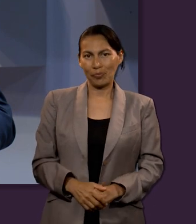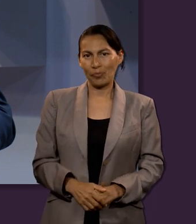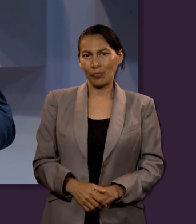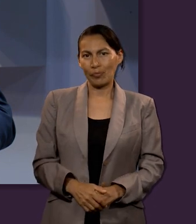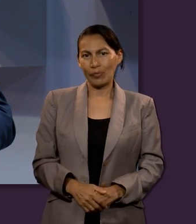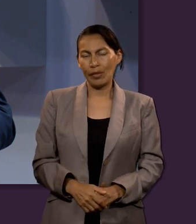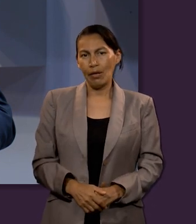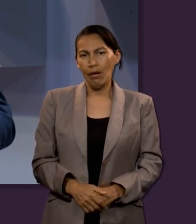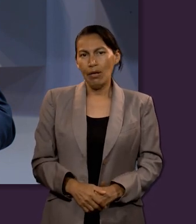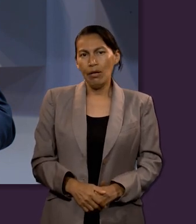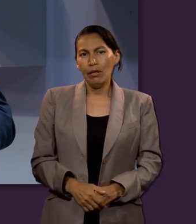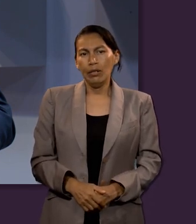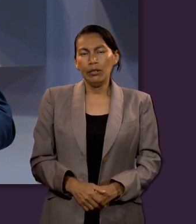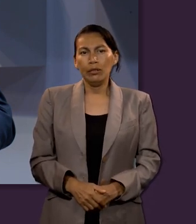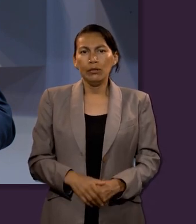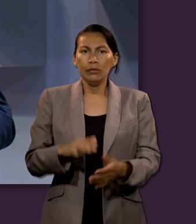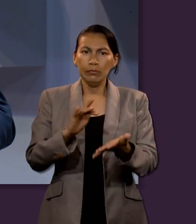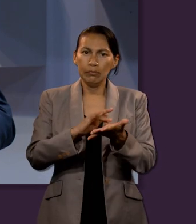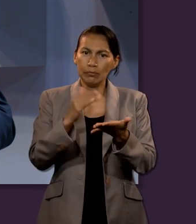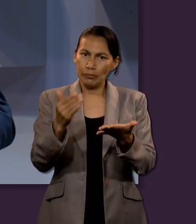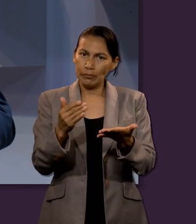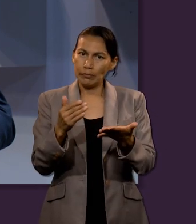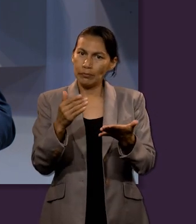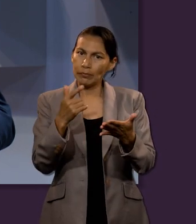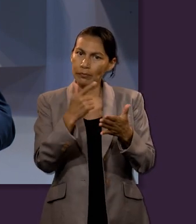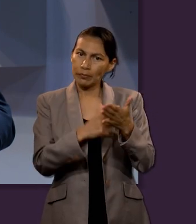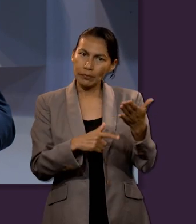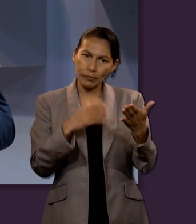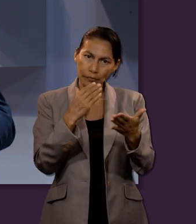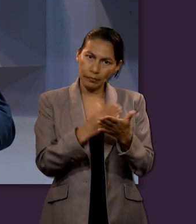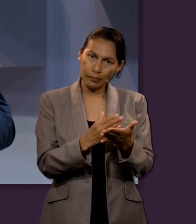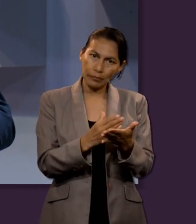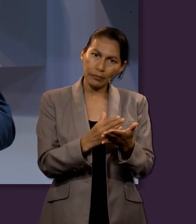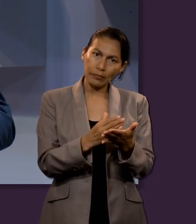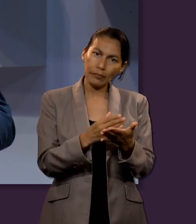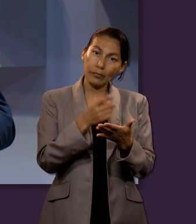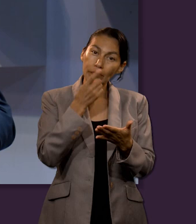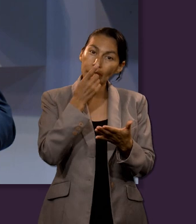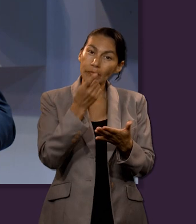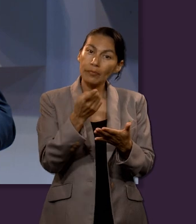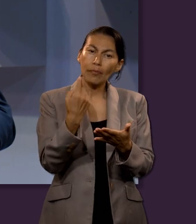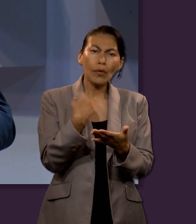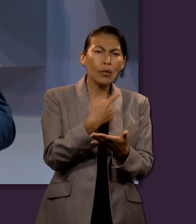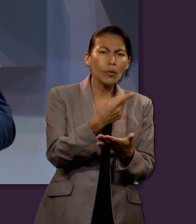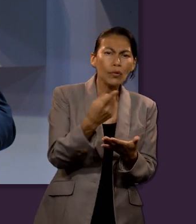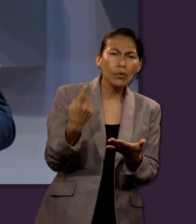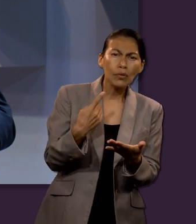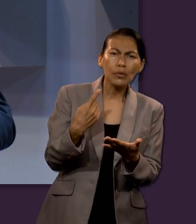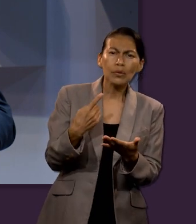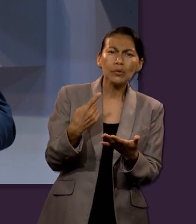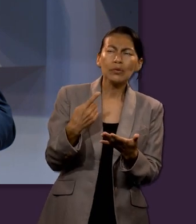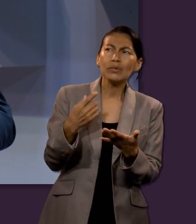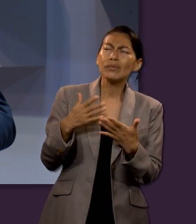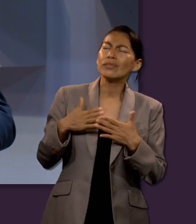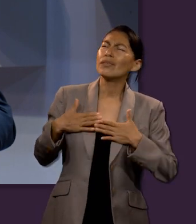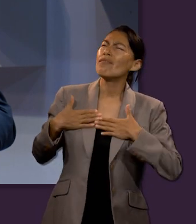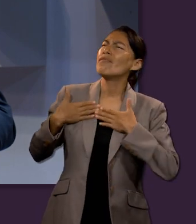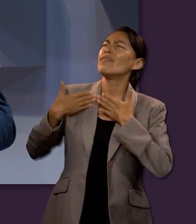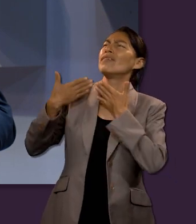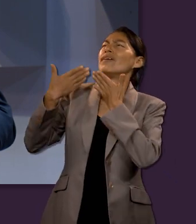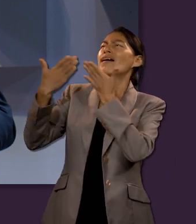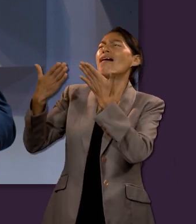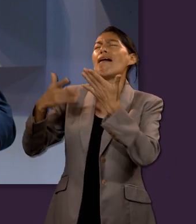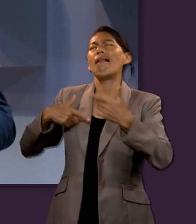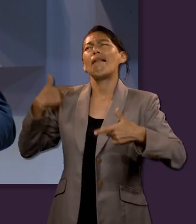entonces hay una sección siguiente de la lección nos habla que aprendamos a deleitarnos en